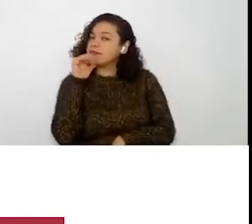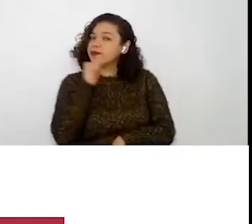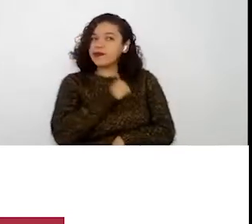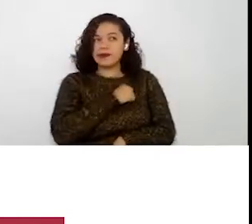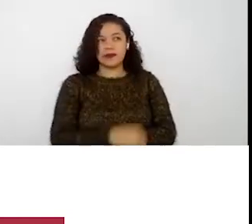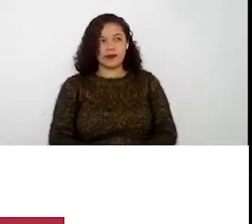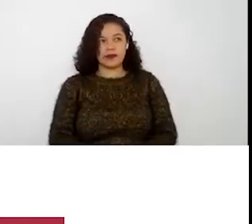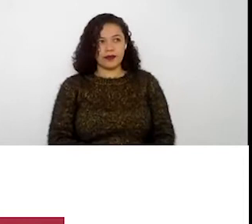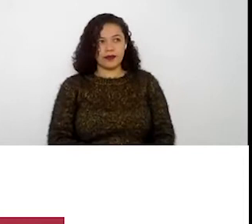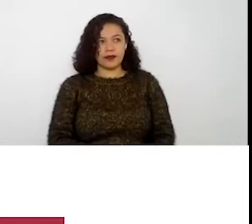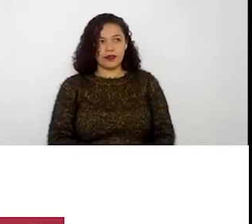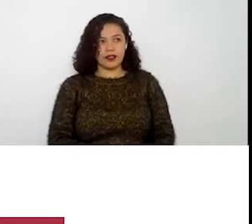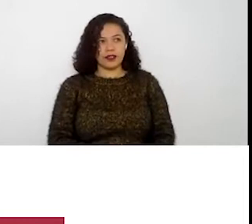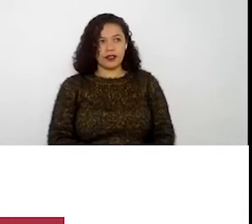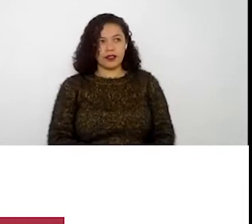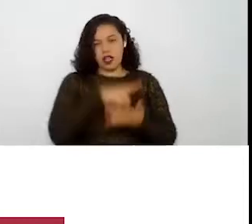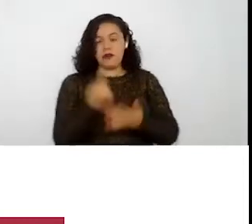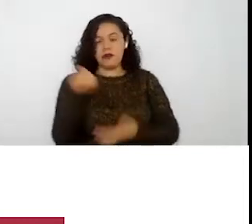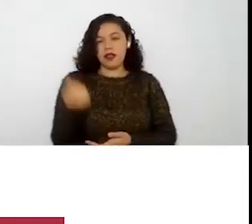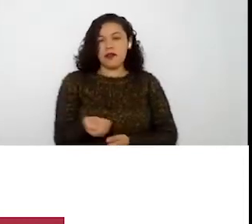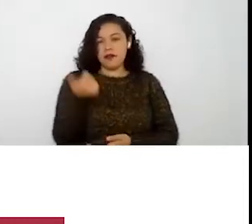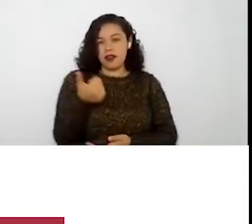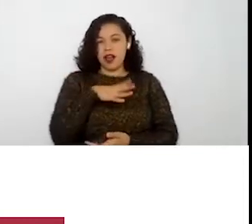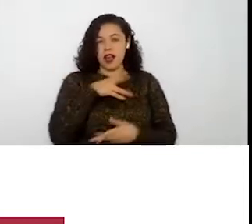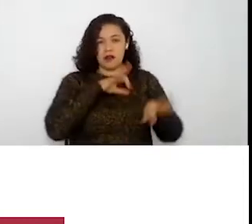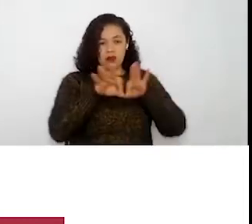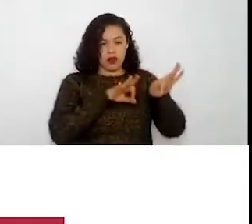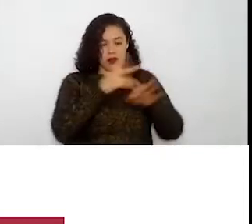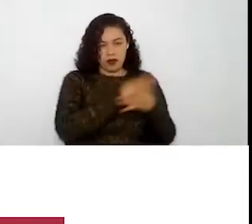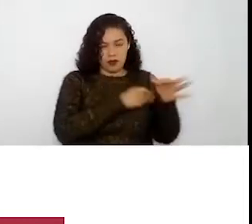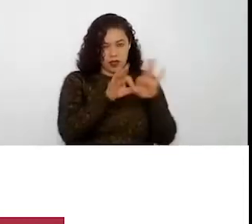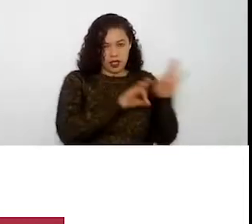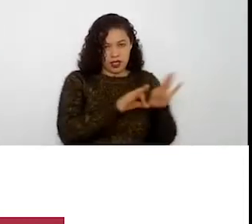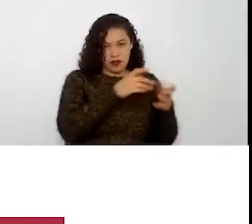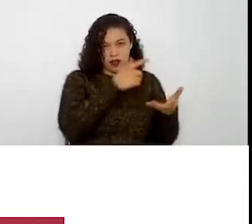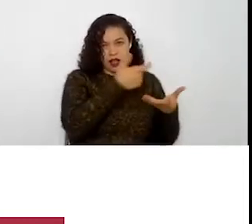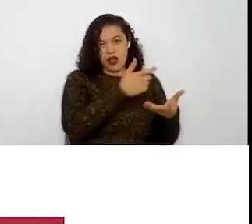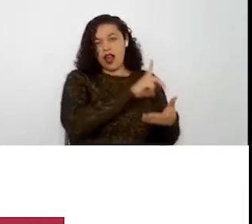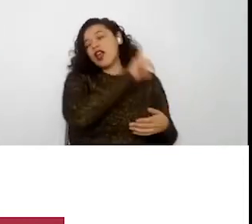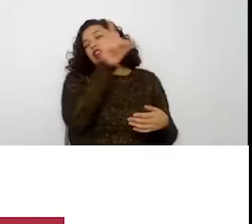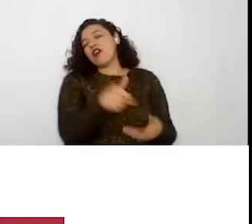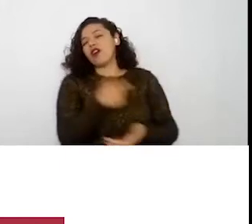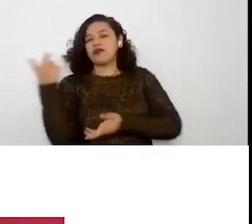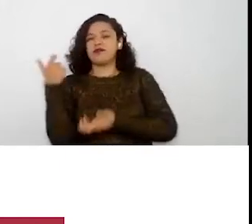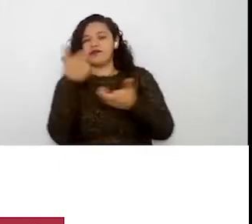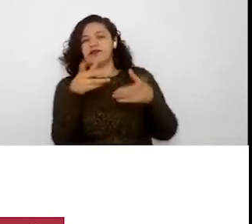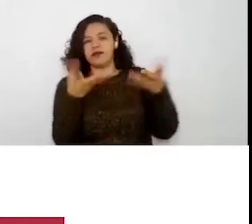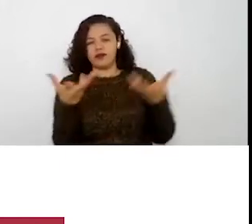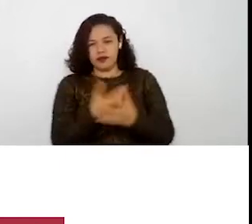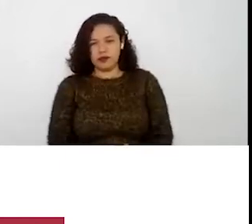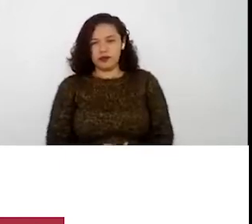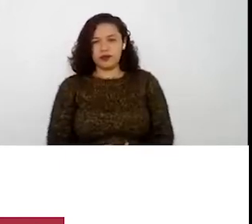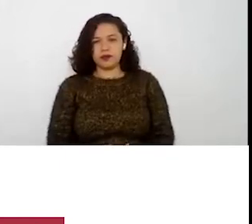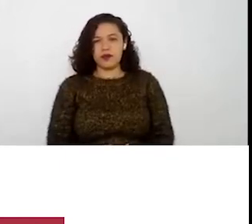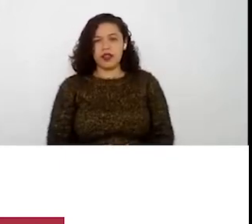creo que trabajan primero el presupuesto digo el problema de trabajo y después el presupuesto si las pantallas de